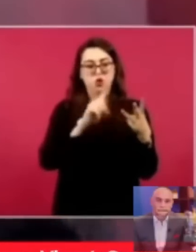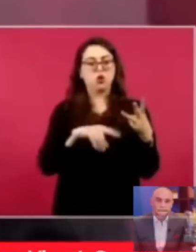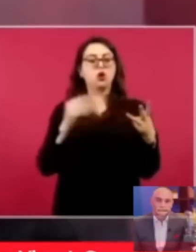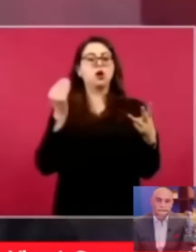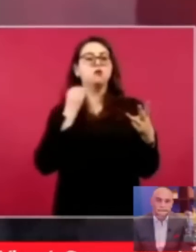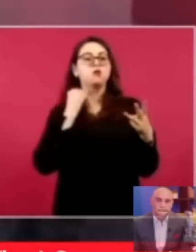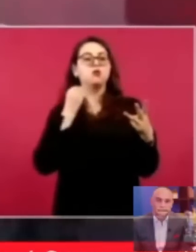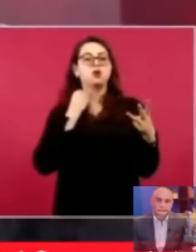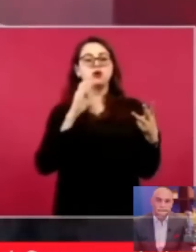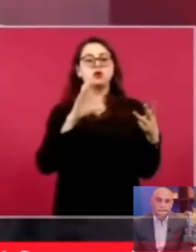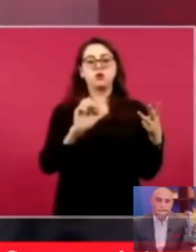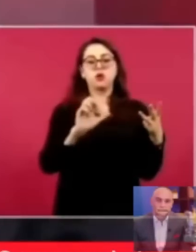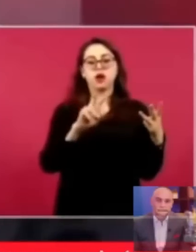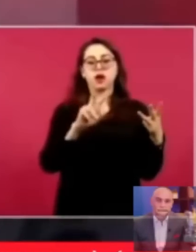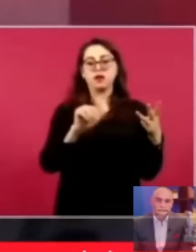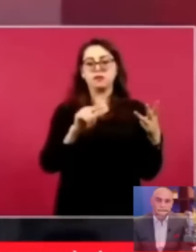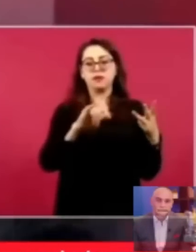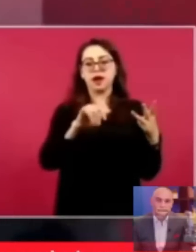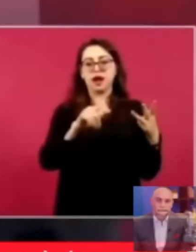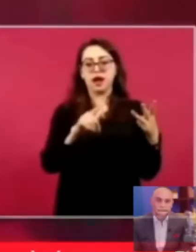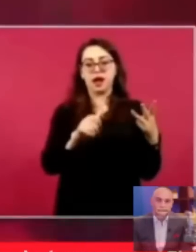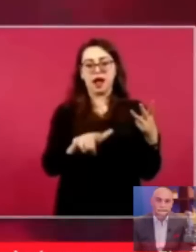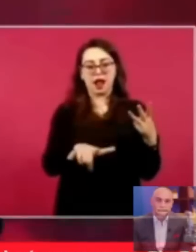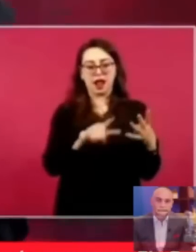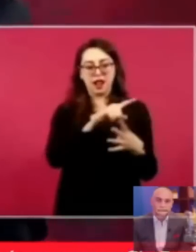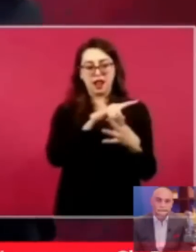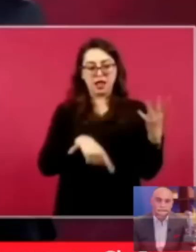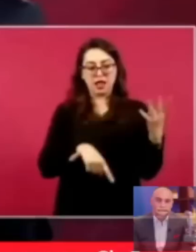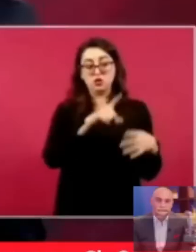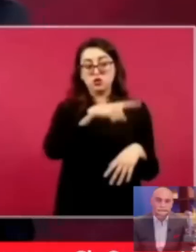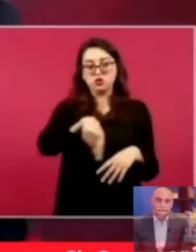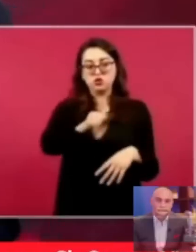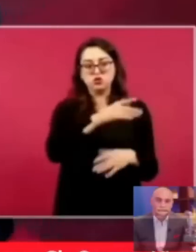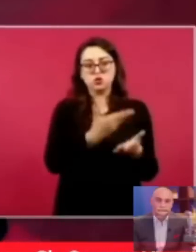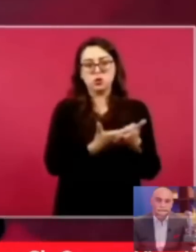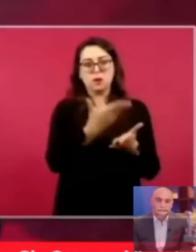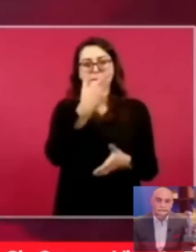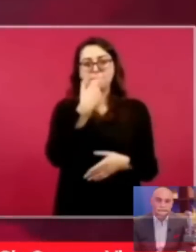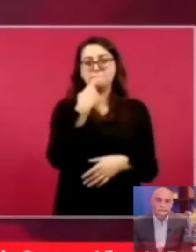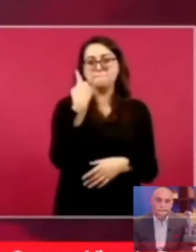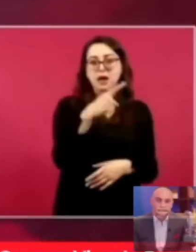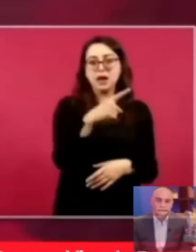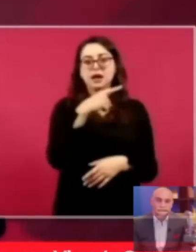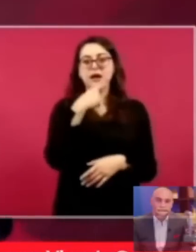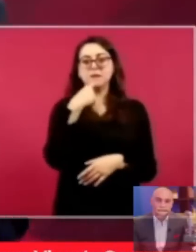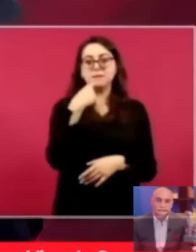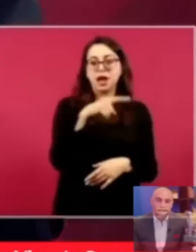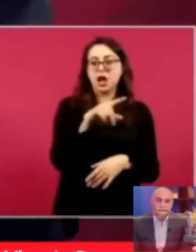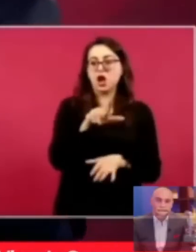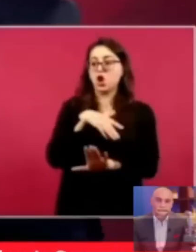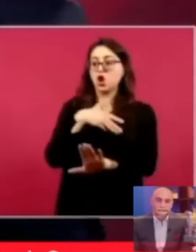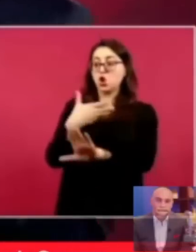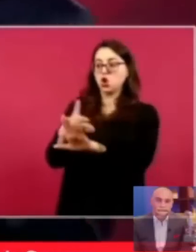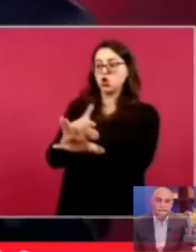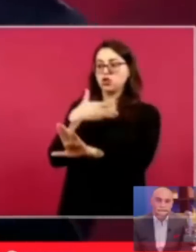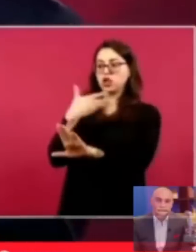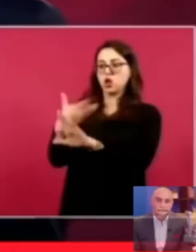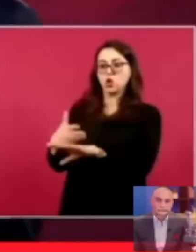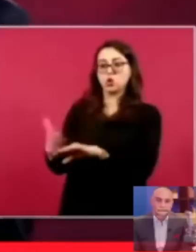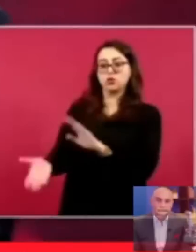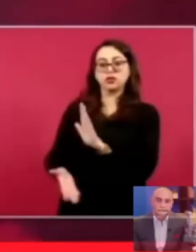en donde está un abogado Carvajal y otro abogado que es el que da la cara